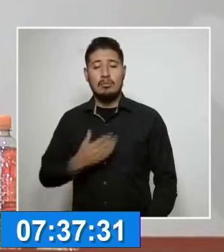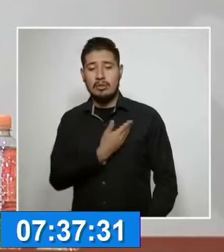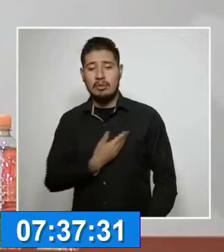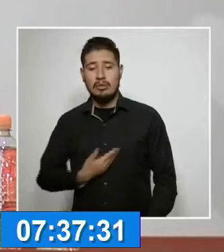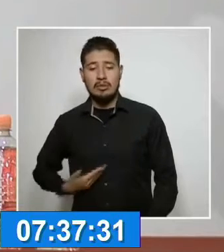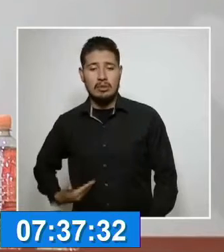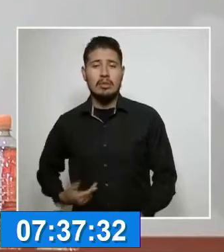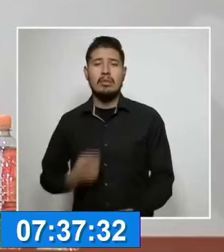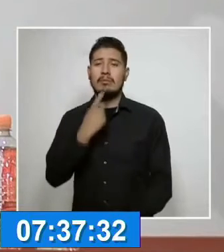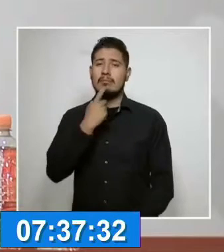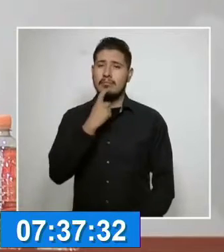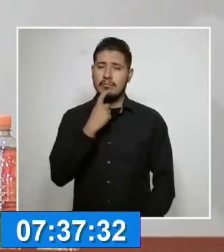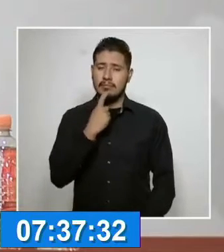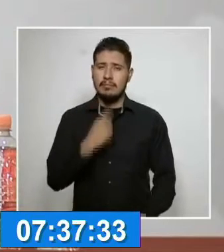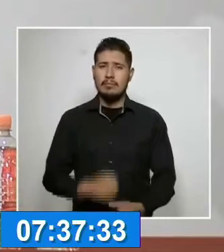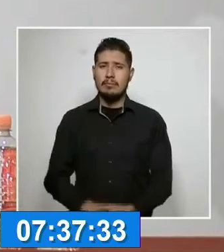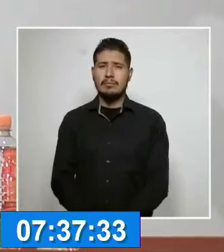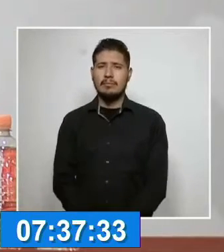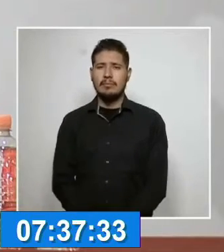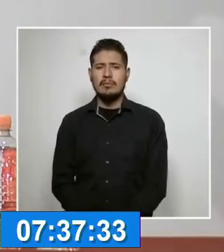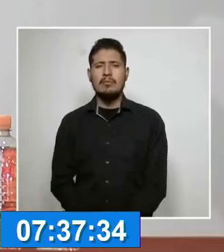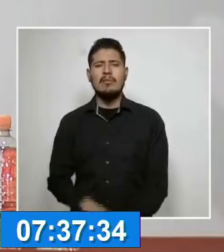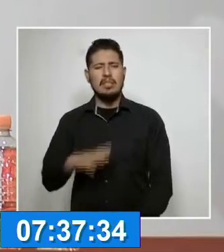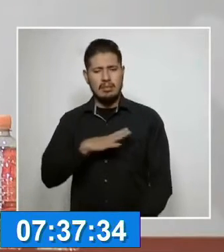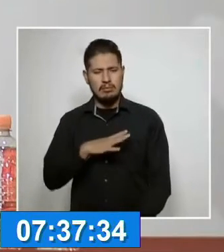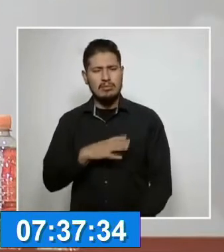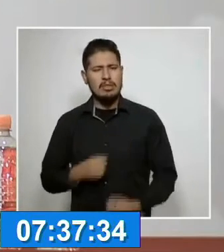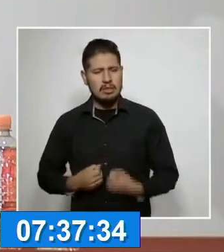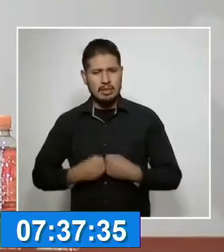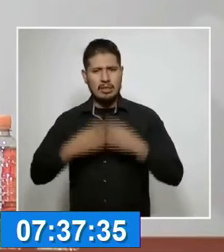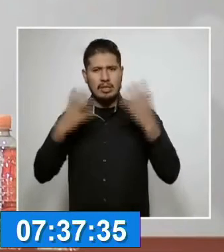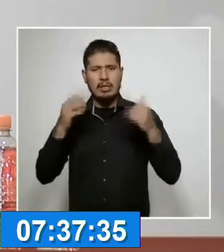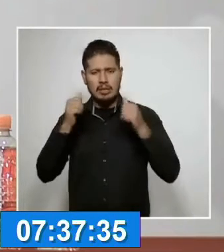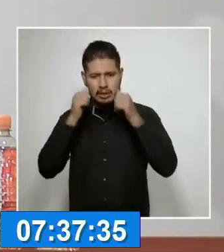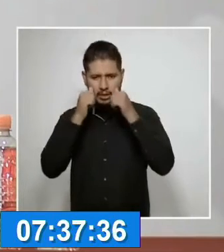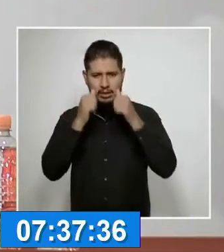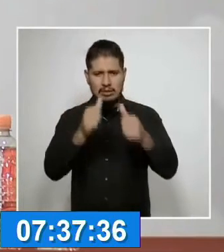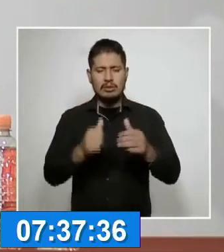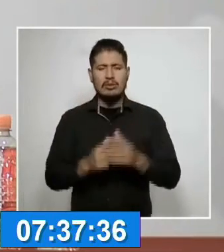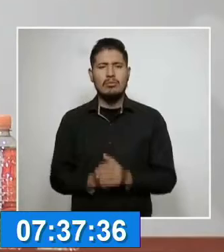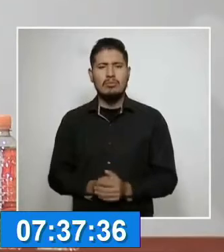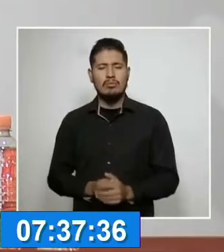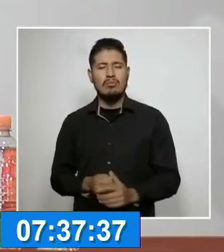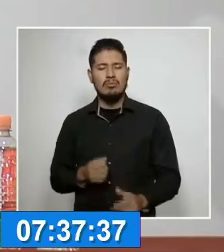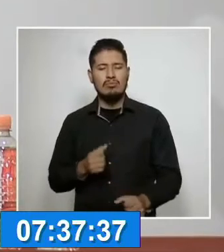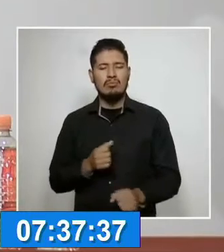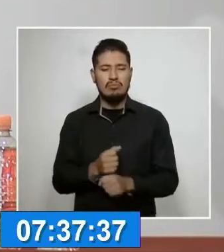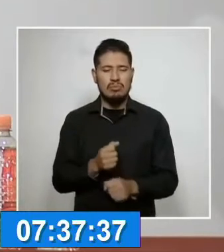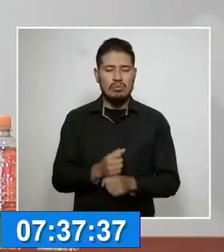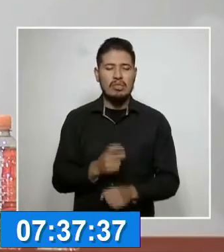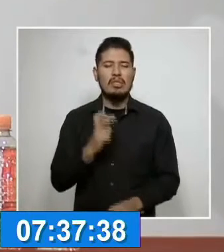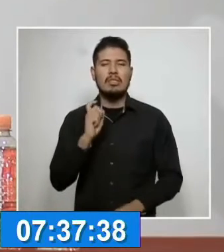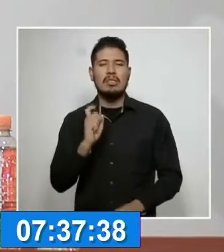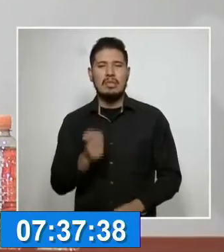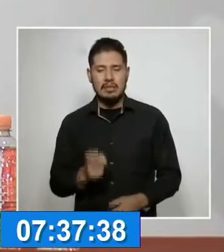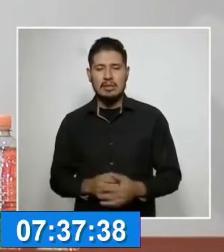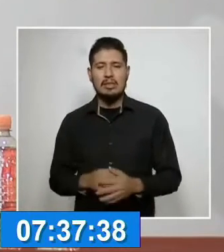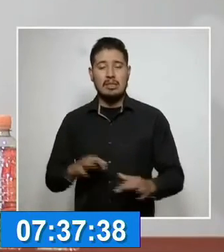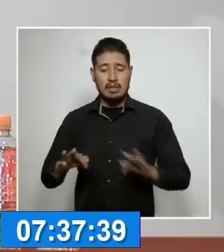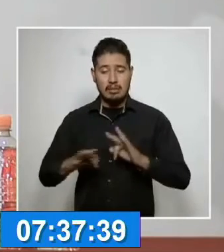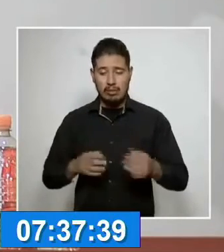presidente Andrés Manuel López Obrador, tenemos claro que la atención de las causas que originan la violencia y el